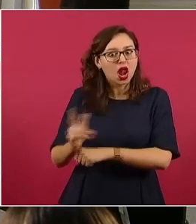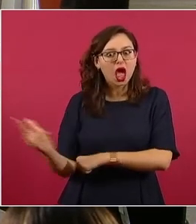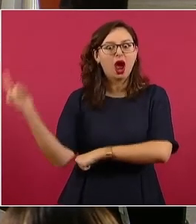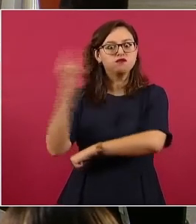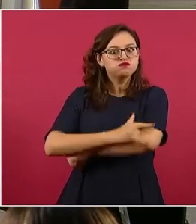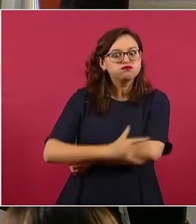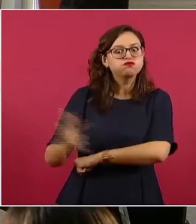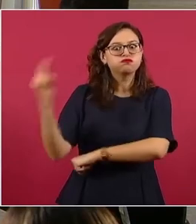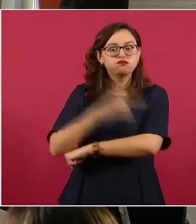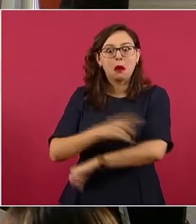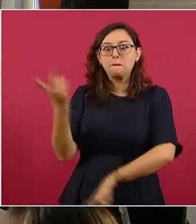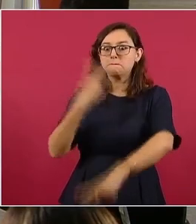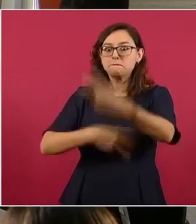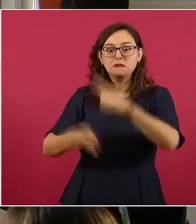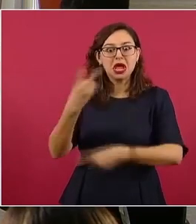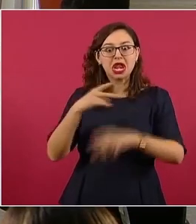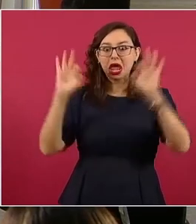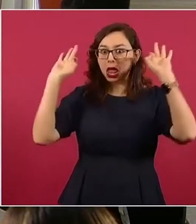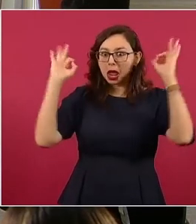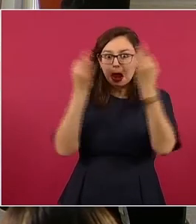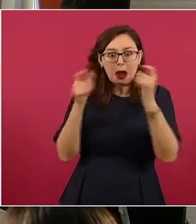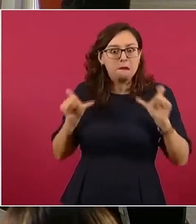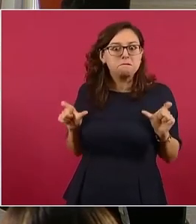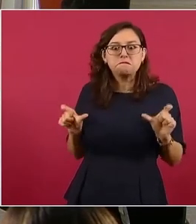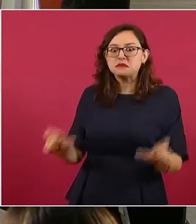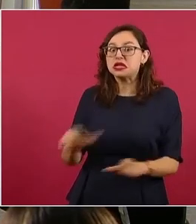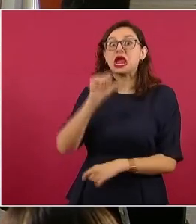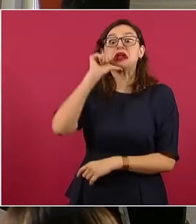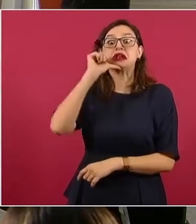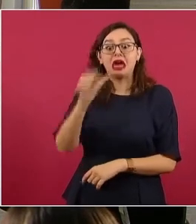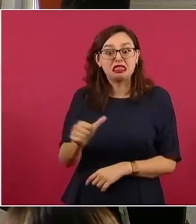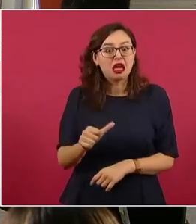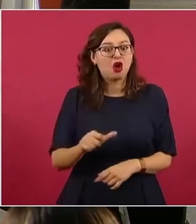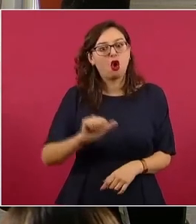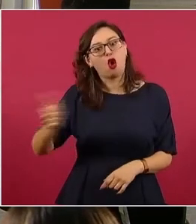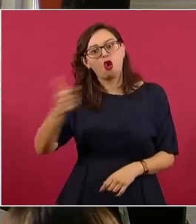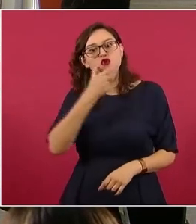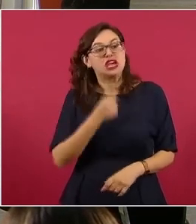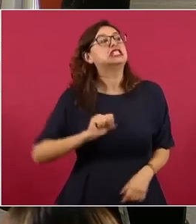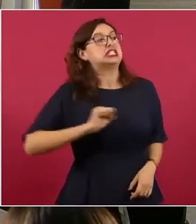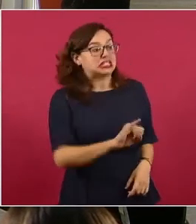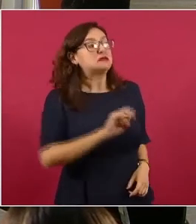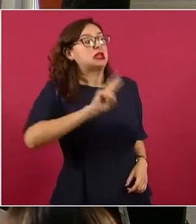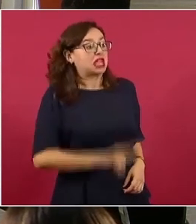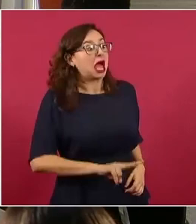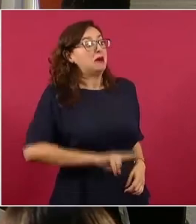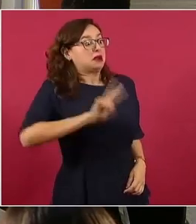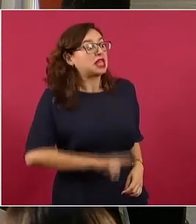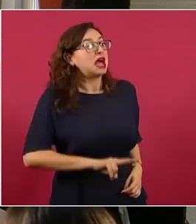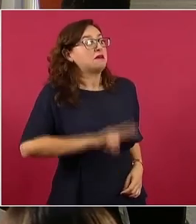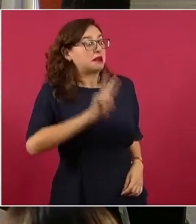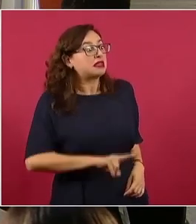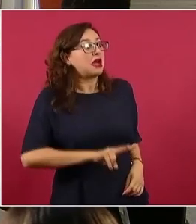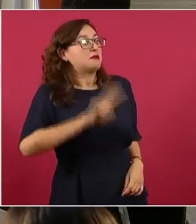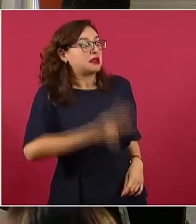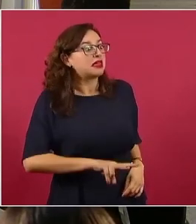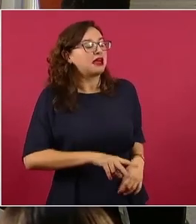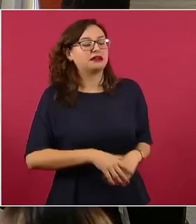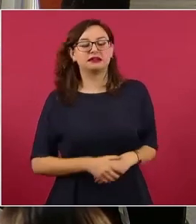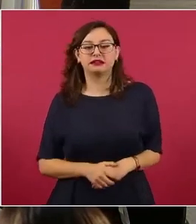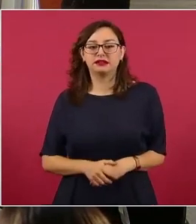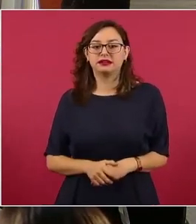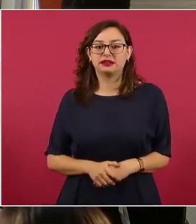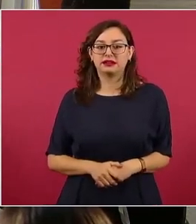pasar migración. Cierto. A ver, cierto, ojo, ¿no? Entonces, estamos llenos de ilegales,